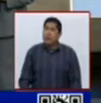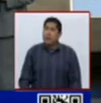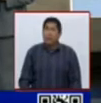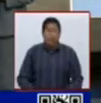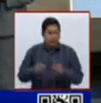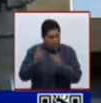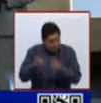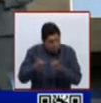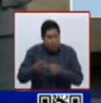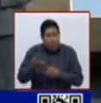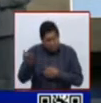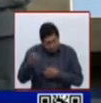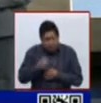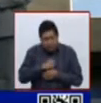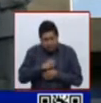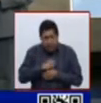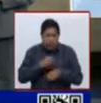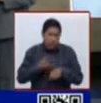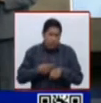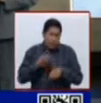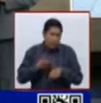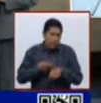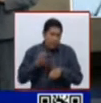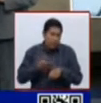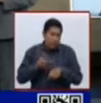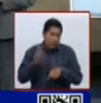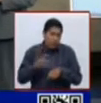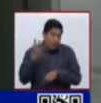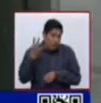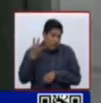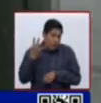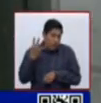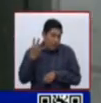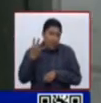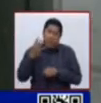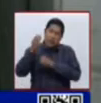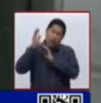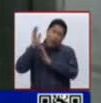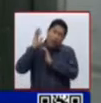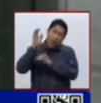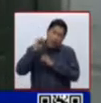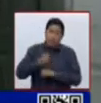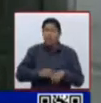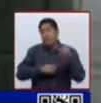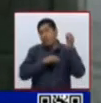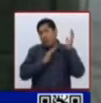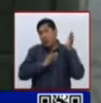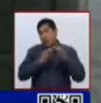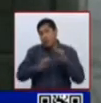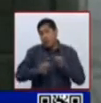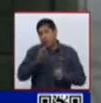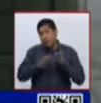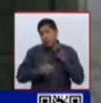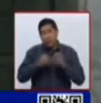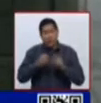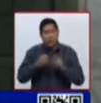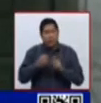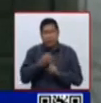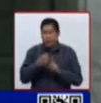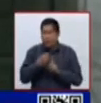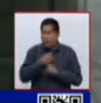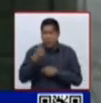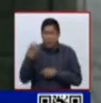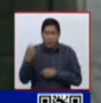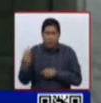Así es, Miriam, por cuarta jornada consecutiva se espera que la fase de alegatos en este juicio denominado Golpe 2 concluya en